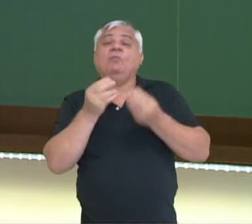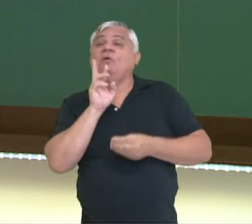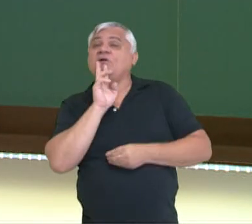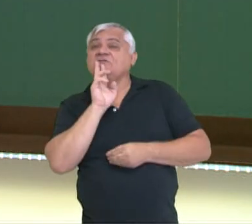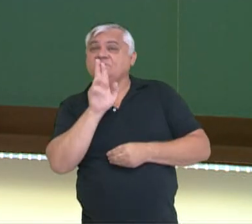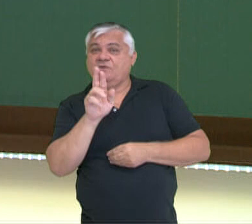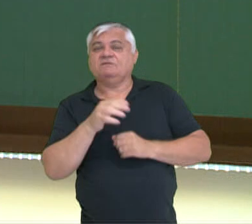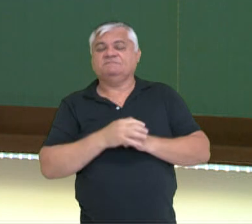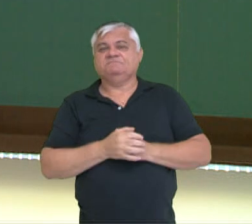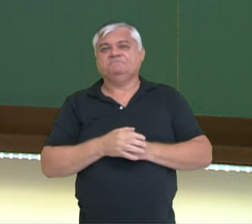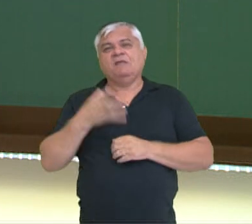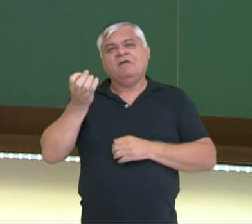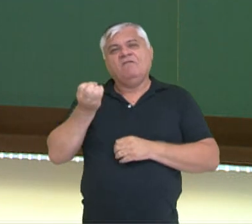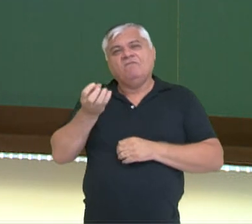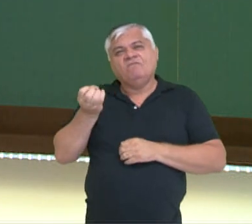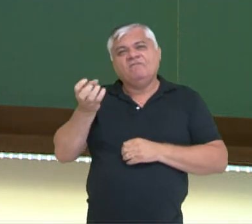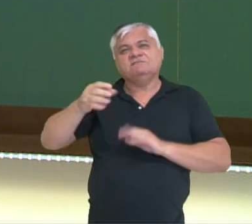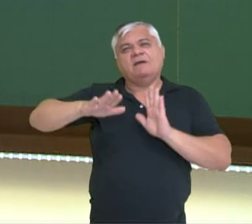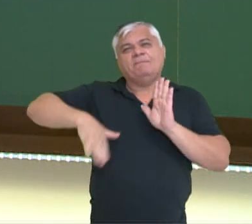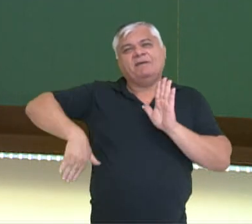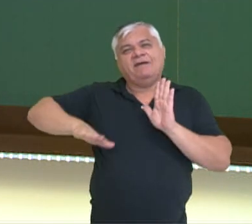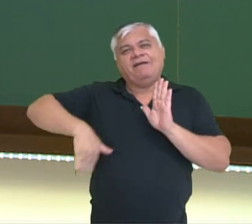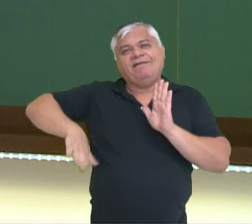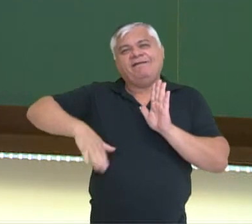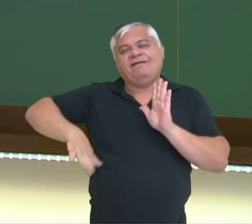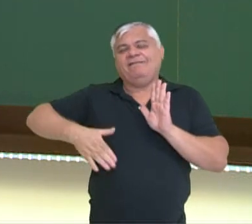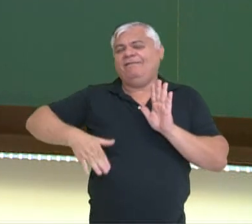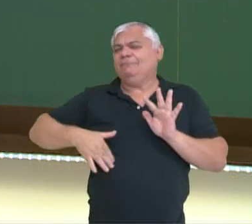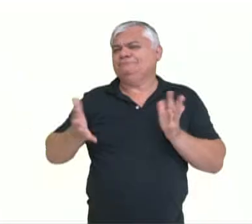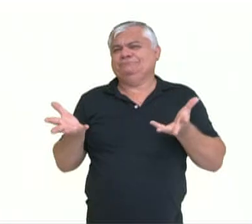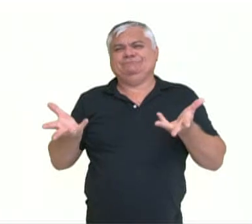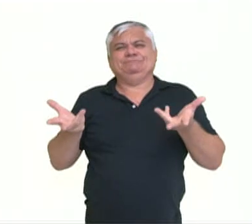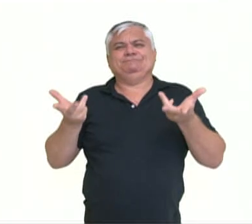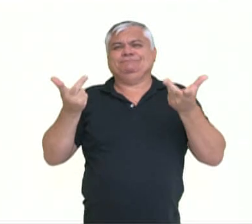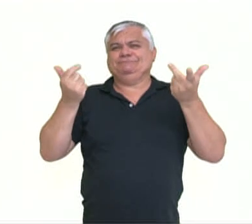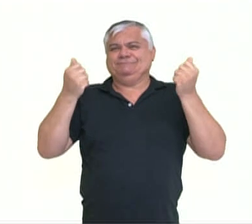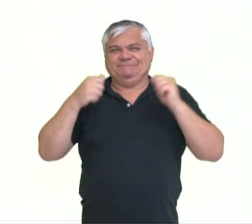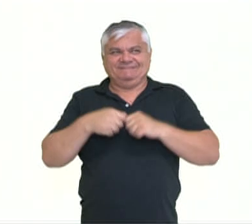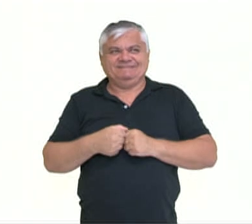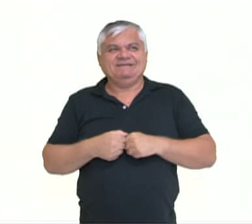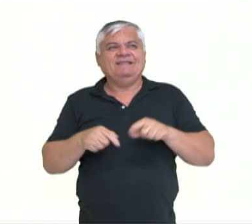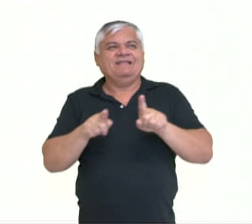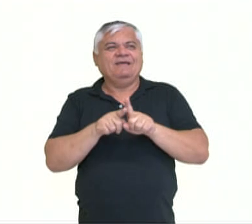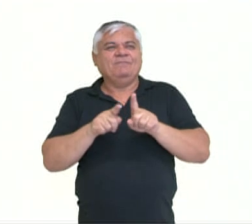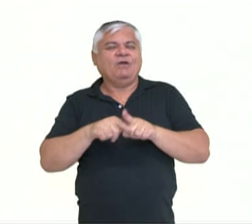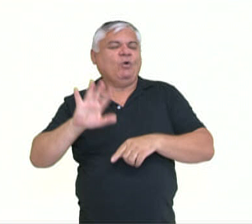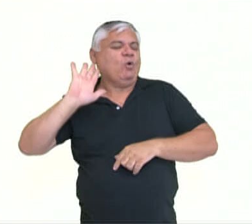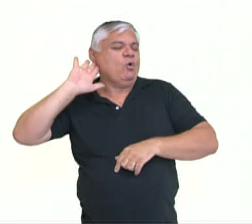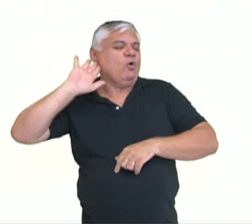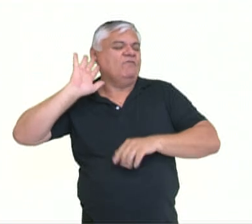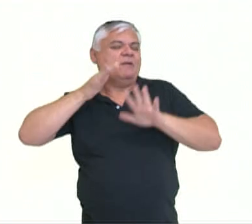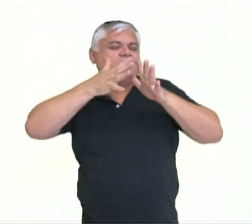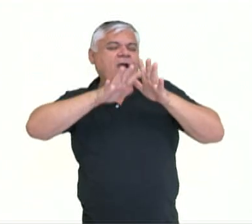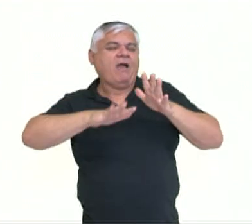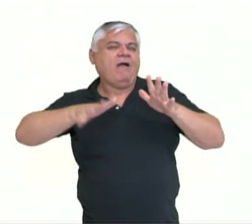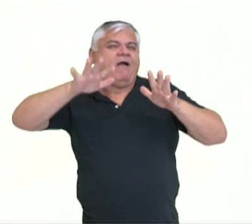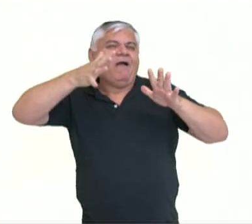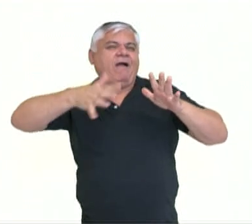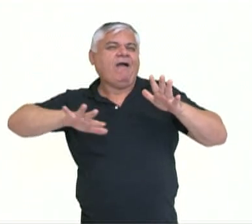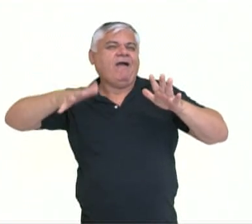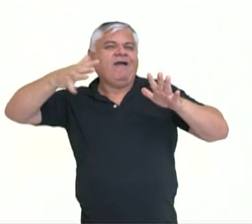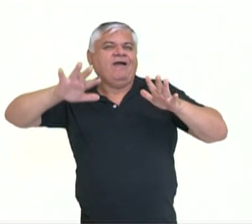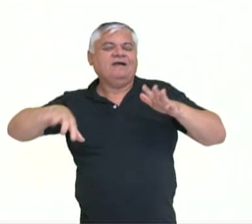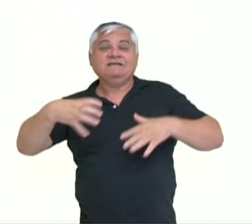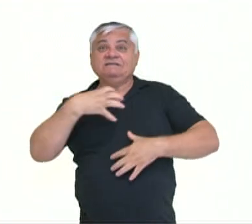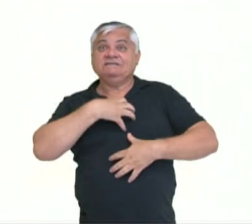esta. Viajar para la playa es increíble. Es escuchar el oído de las olas. Es sentir la